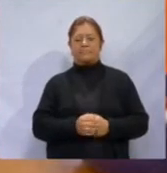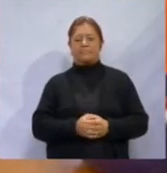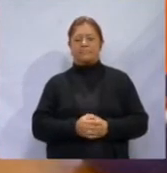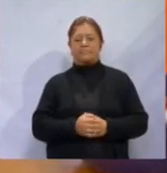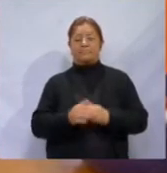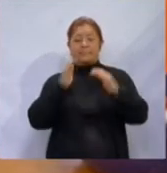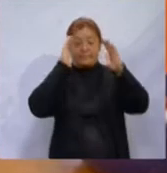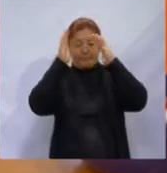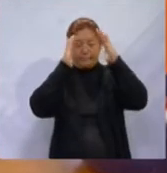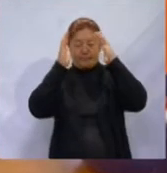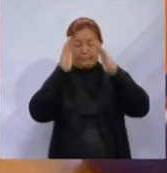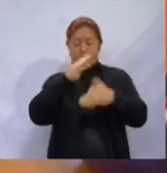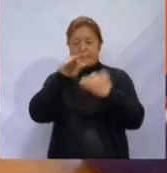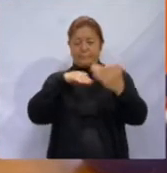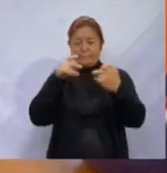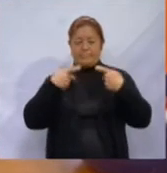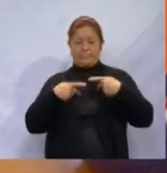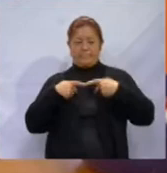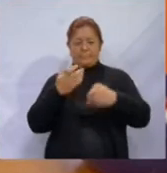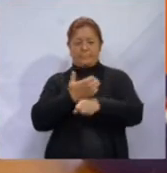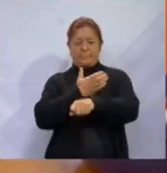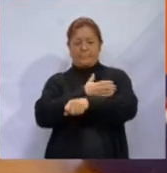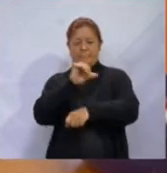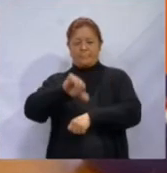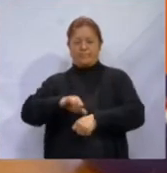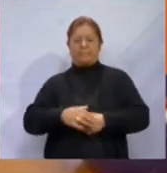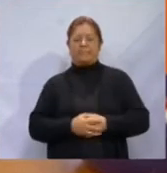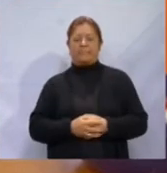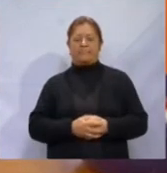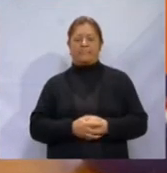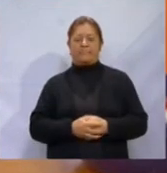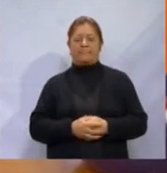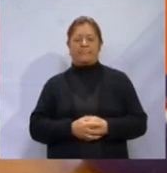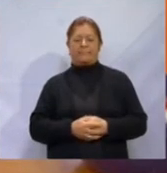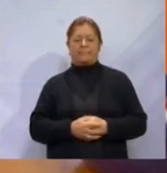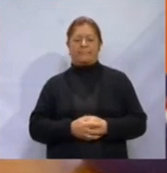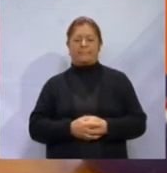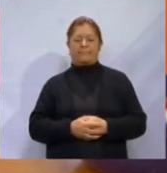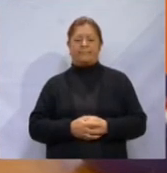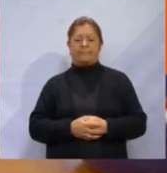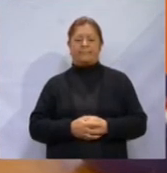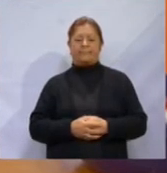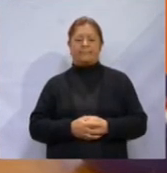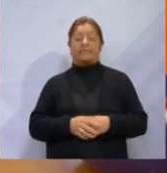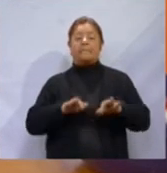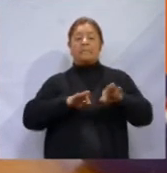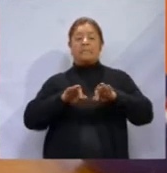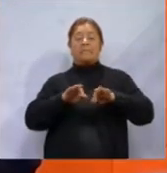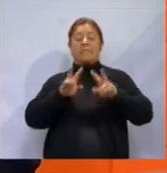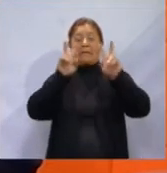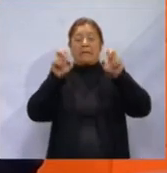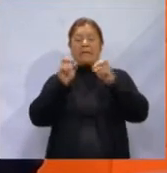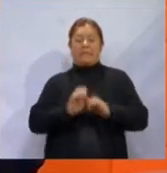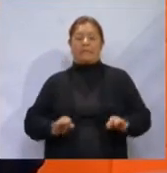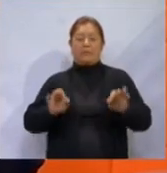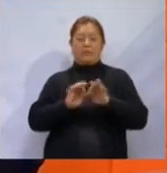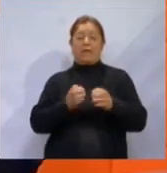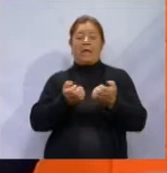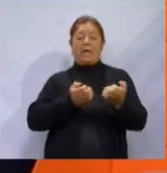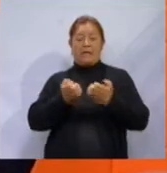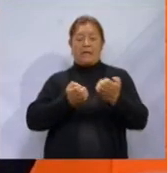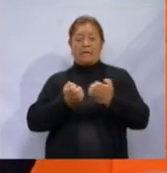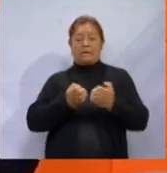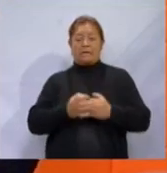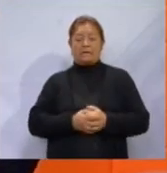Hola a todas las personas que nos acompañan el día de hoy. Vamos a trabajar un tema importante, el